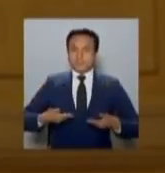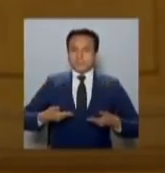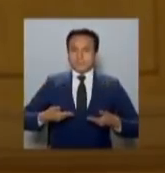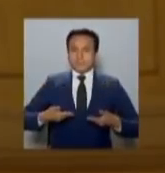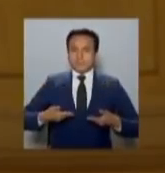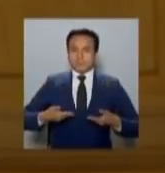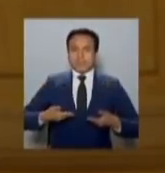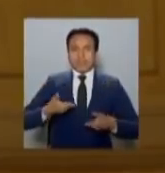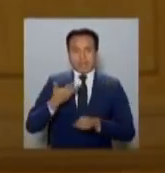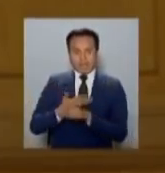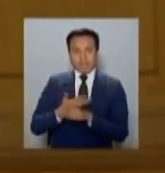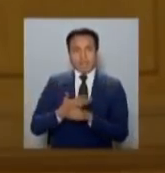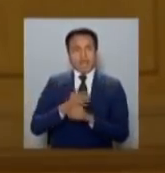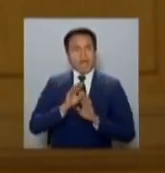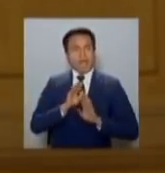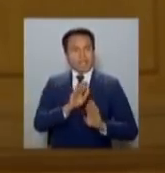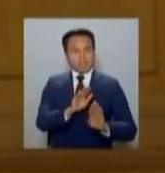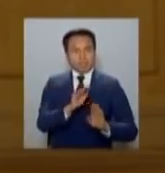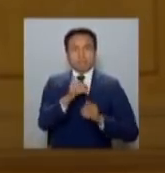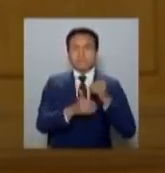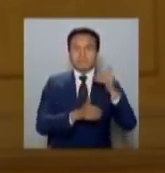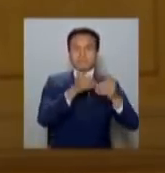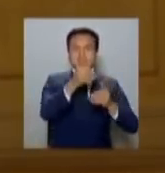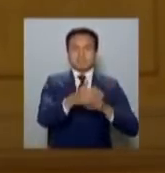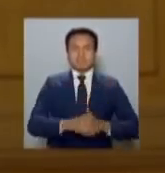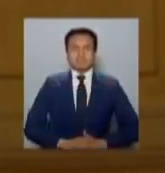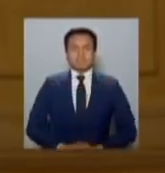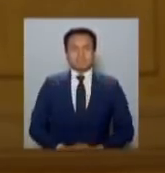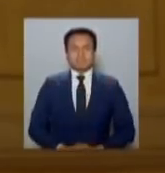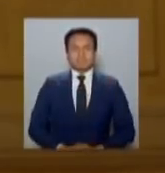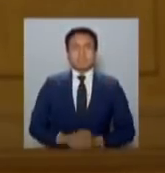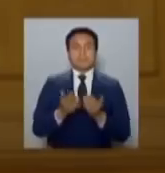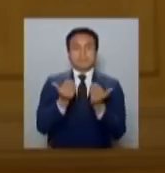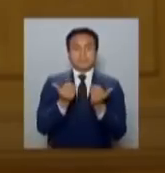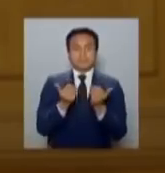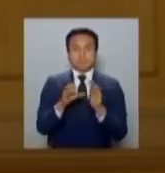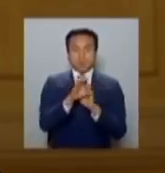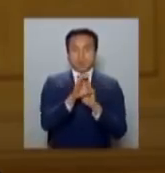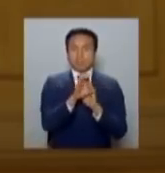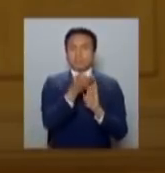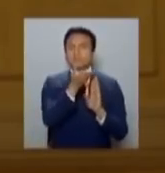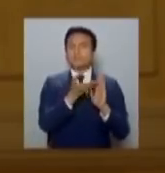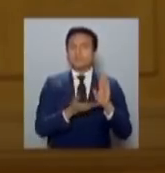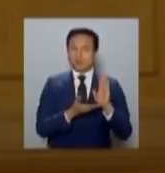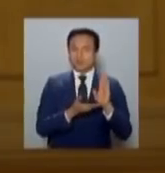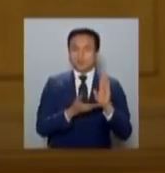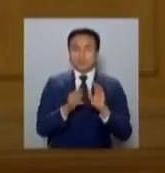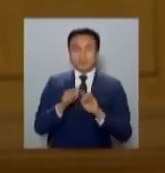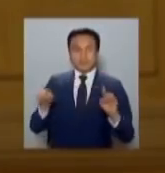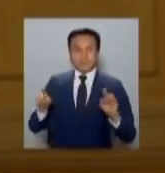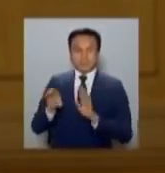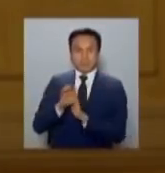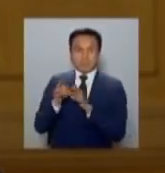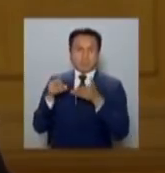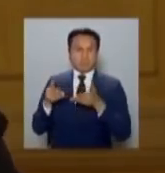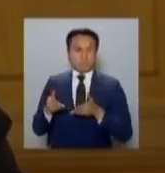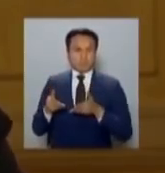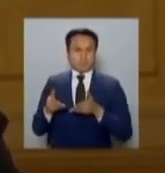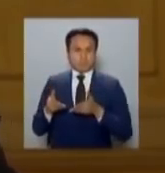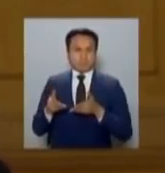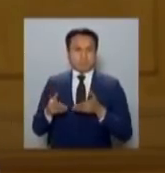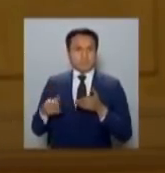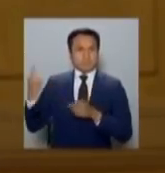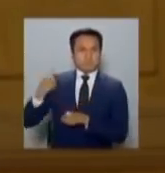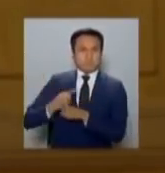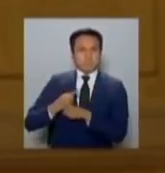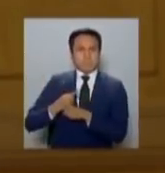litio o hidrógeno verde, esa riqueza para ayudar a transformar la economía chilena, que sea más diversificada, más intensa en conocimiento, para que no dependamos